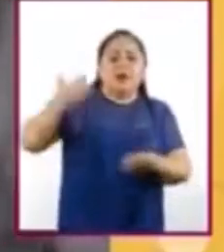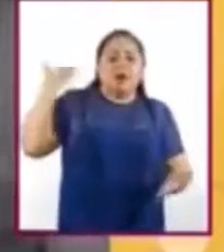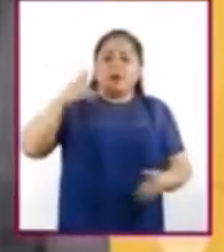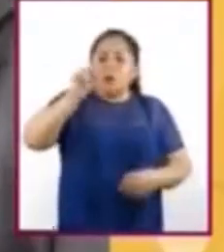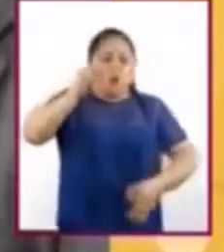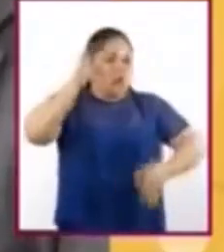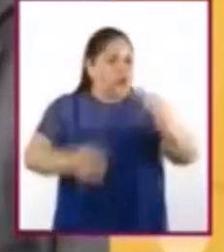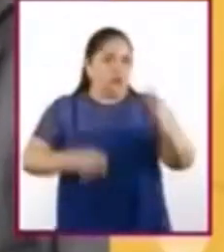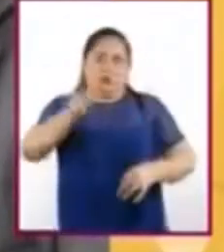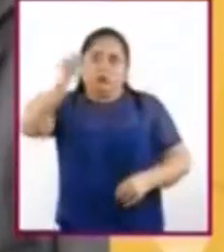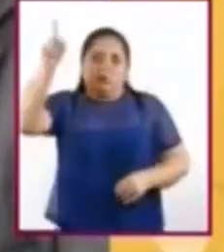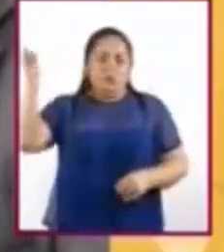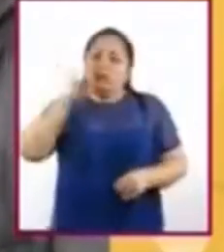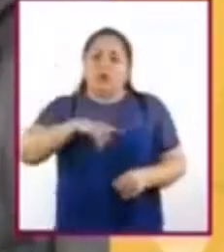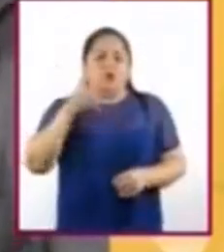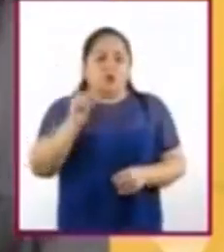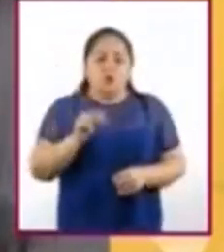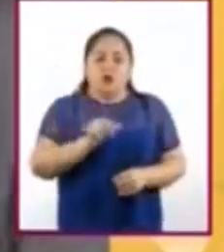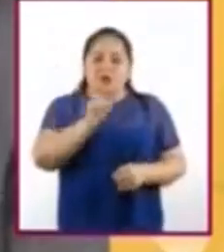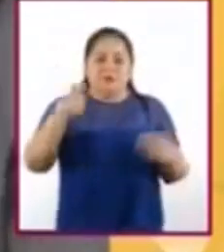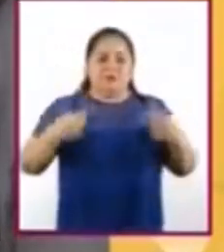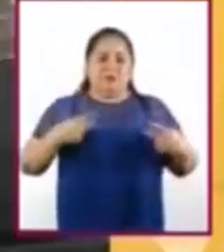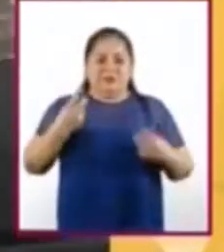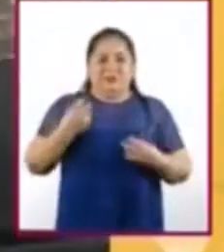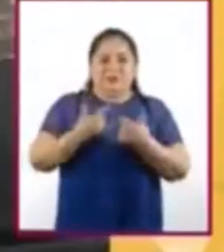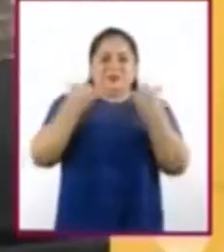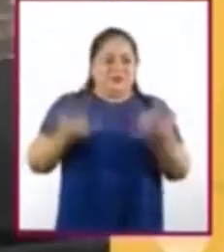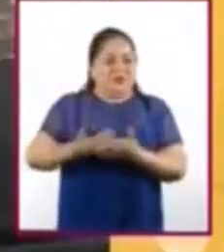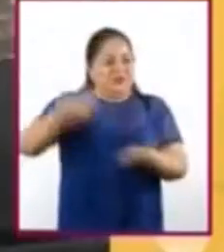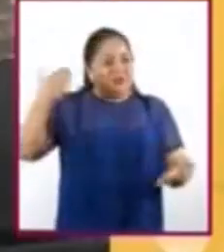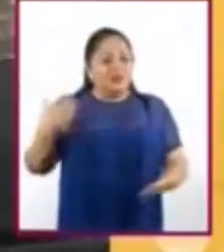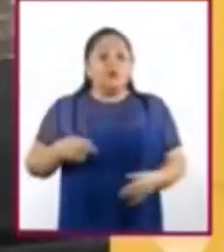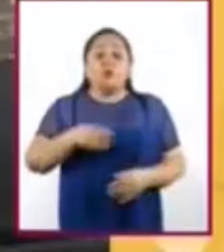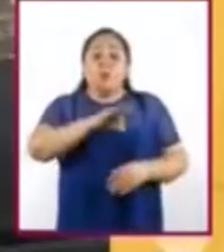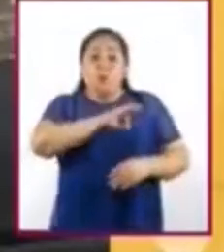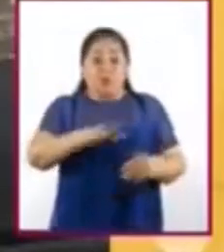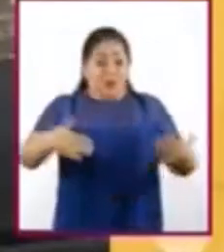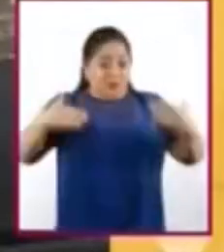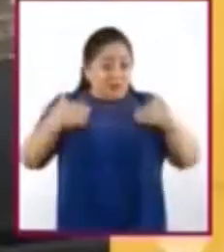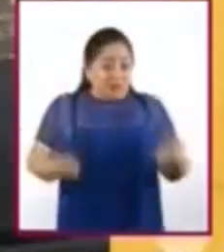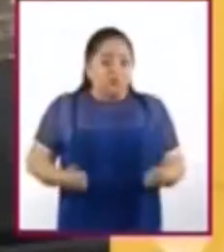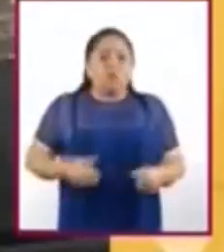estar juzgando a los personajes de la historia. Y poder entender